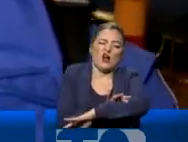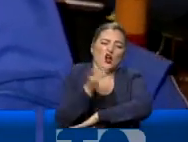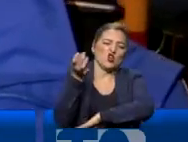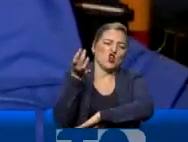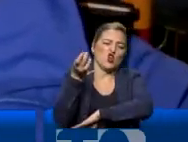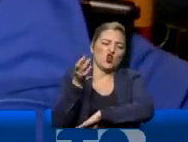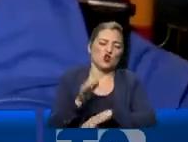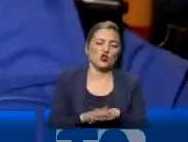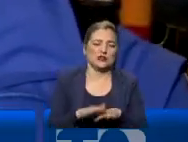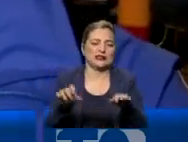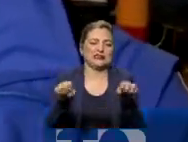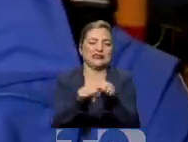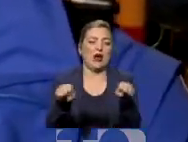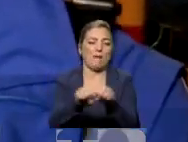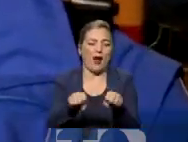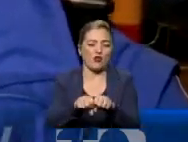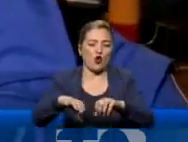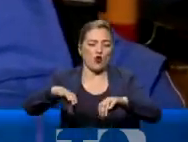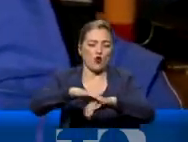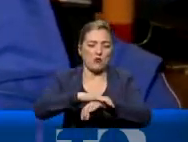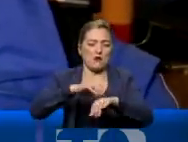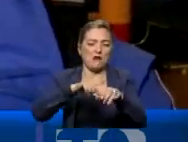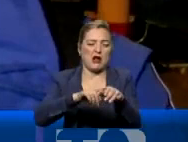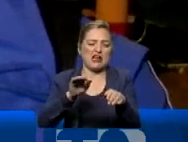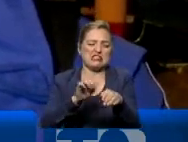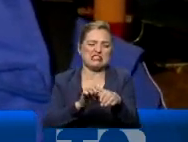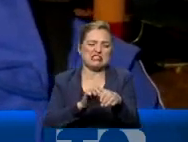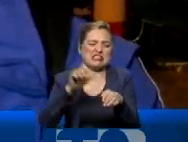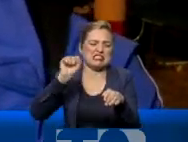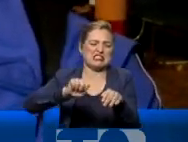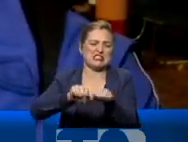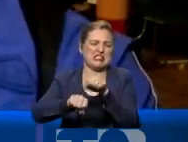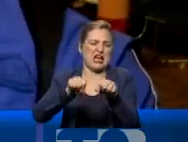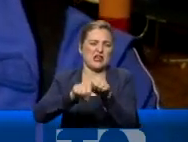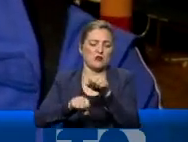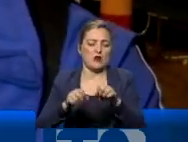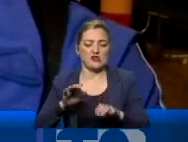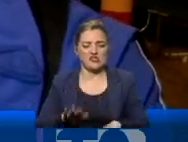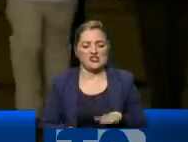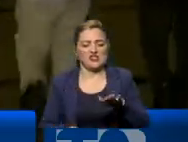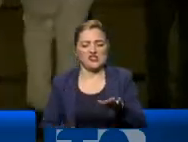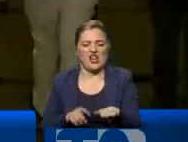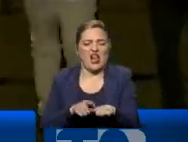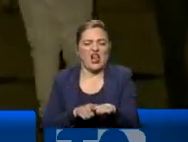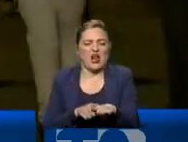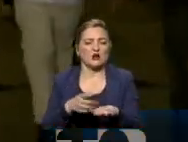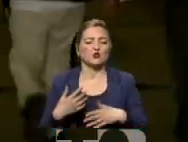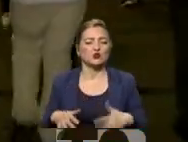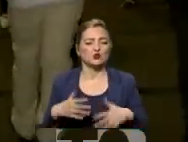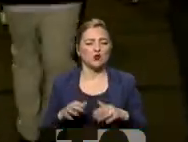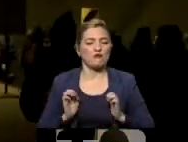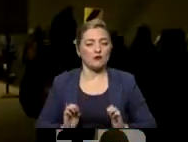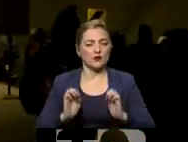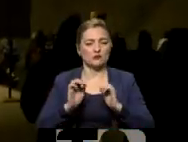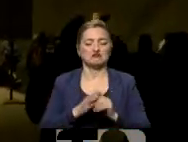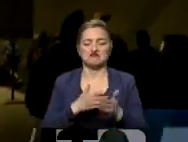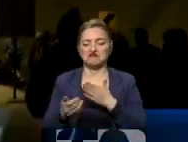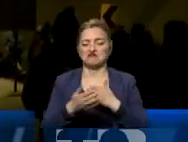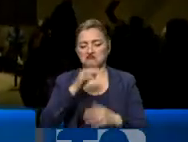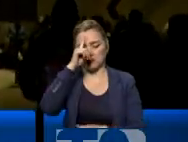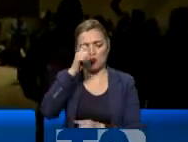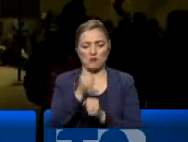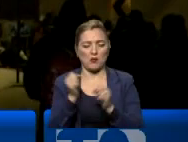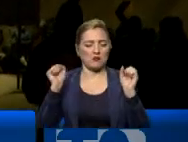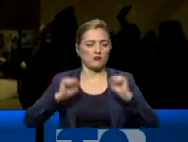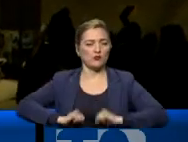en ampolla miento por el tipo de calzado que están haciendo por el esfuerzo que ha realizado ya las personas pero aquí manda la fe y con la